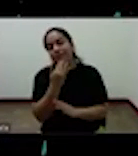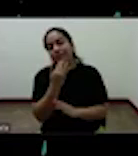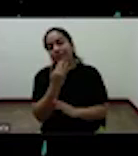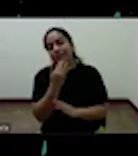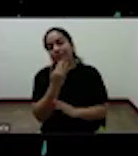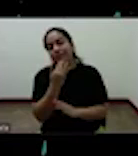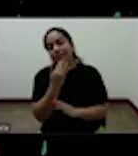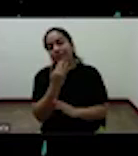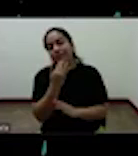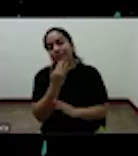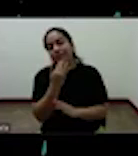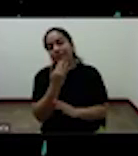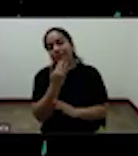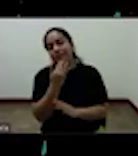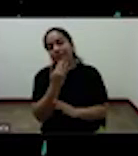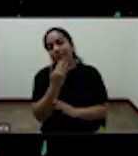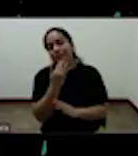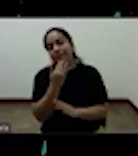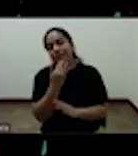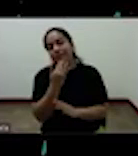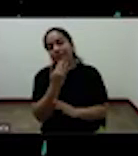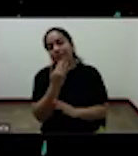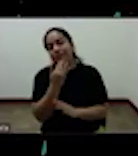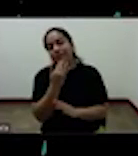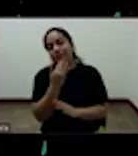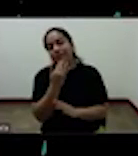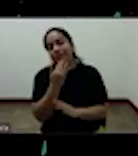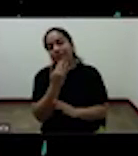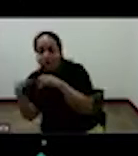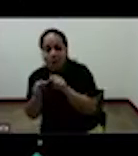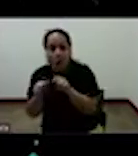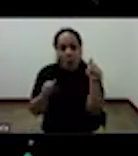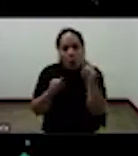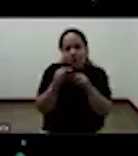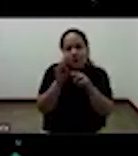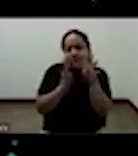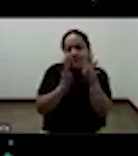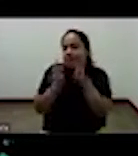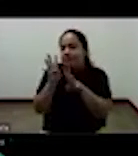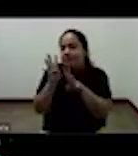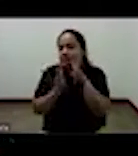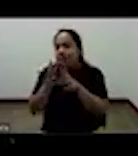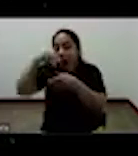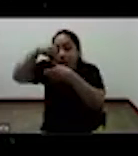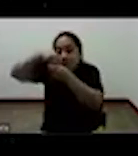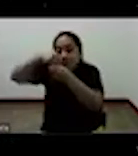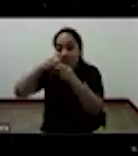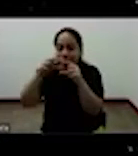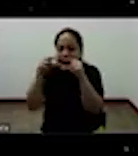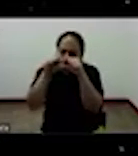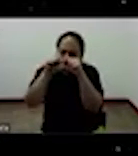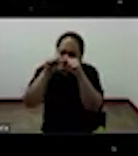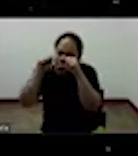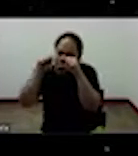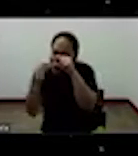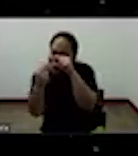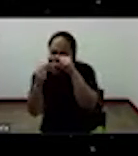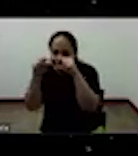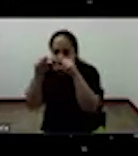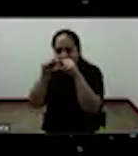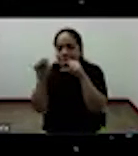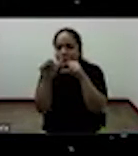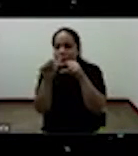una concha, tiene unas grafías, tiene cascabeles. O sea, dentro de las cajas aparecen a veces pequeños paisajes como